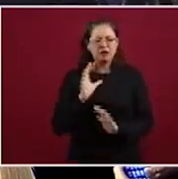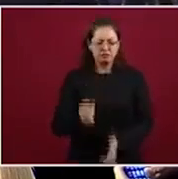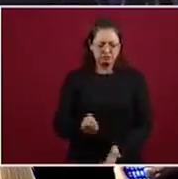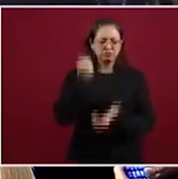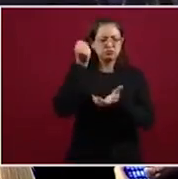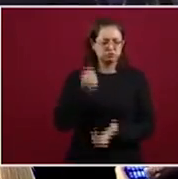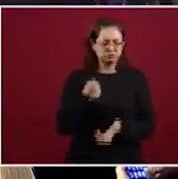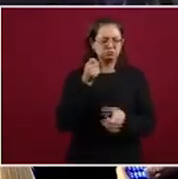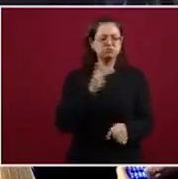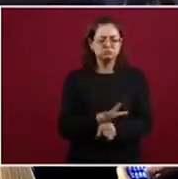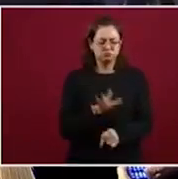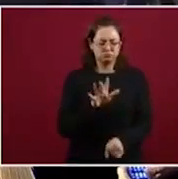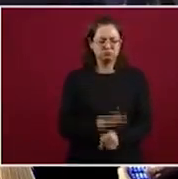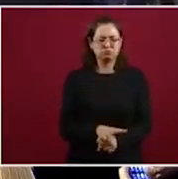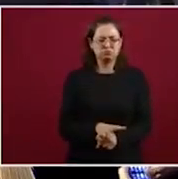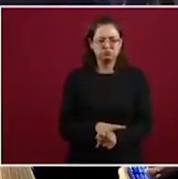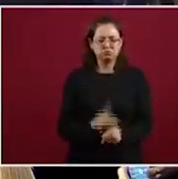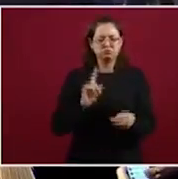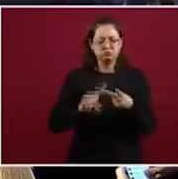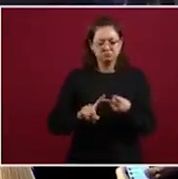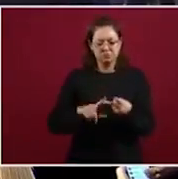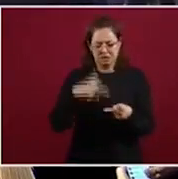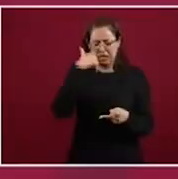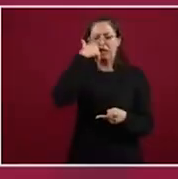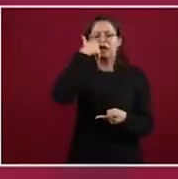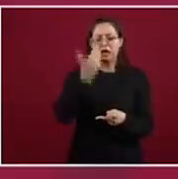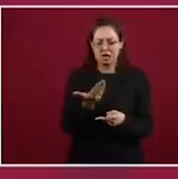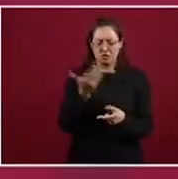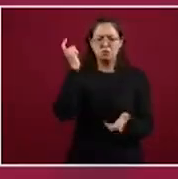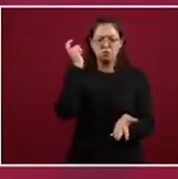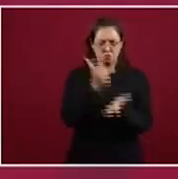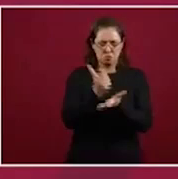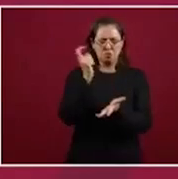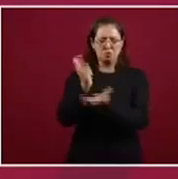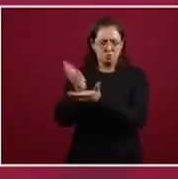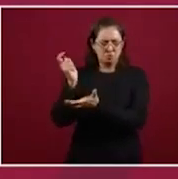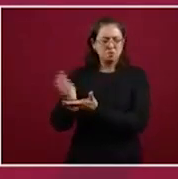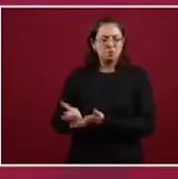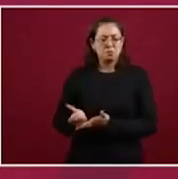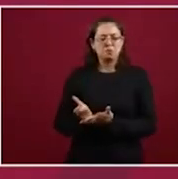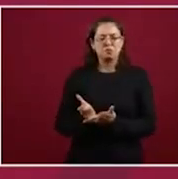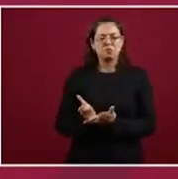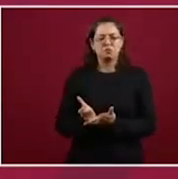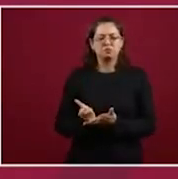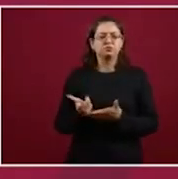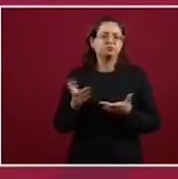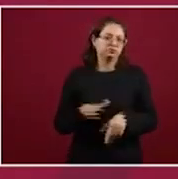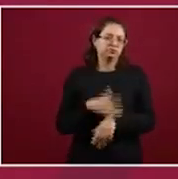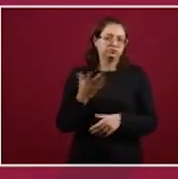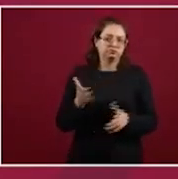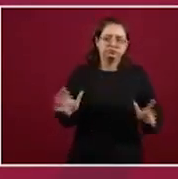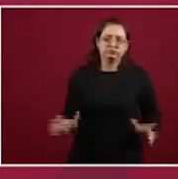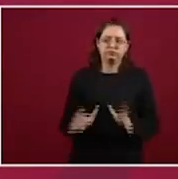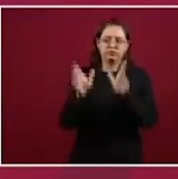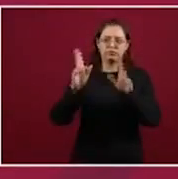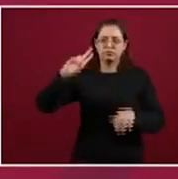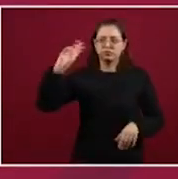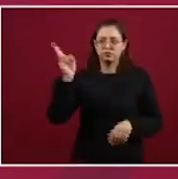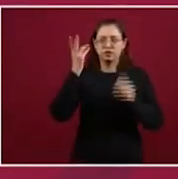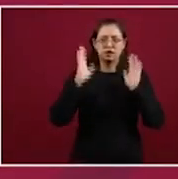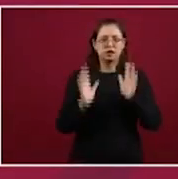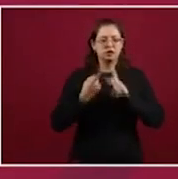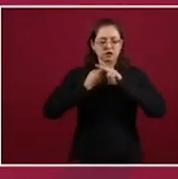Hay voluntad de crear las universidades, ya están